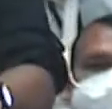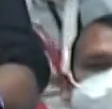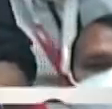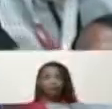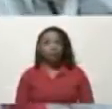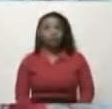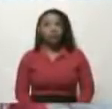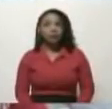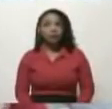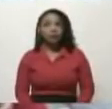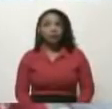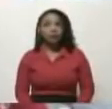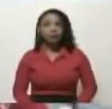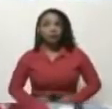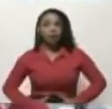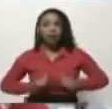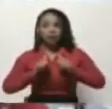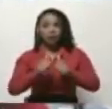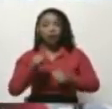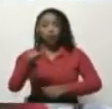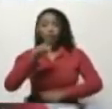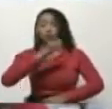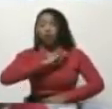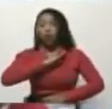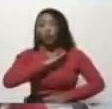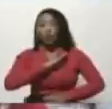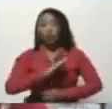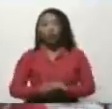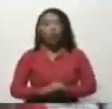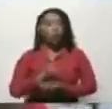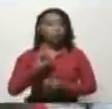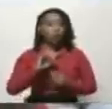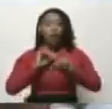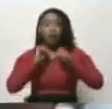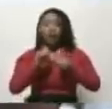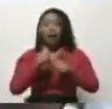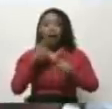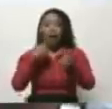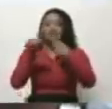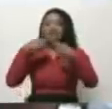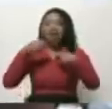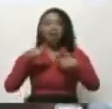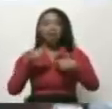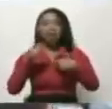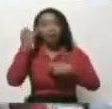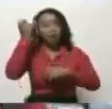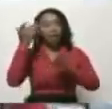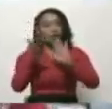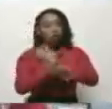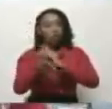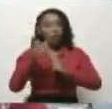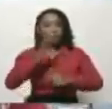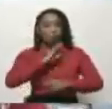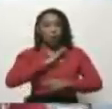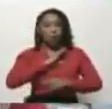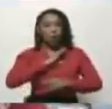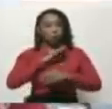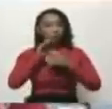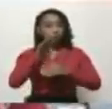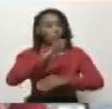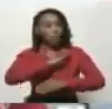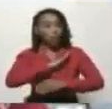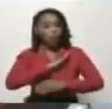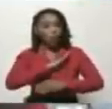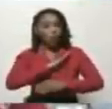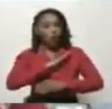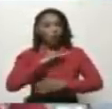emerge la iniciativa de tu propiedad. No es una iniciativa para que se la vendas a nadie, sino que es tuya, que te pertenece. Desde el